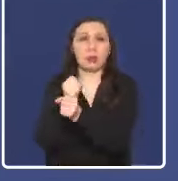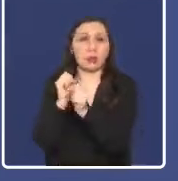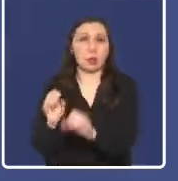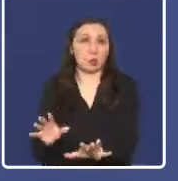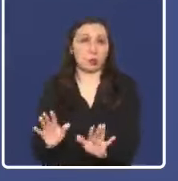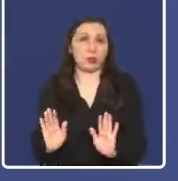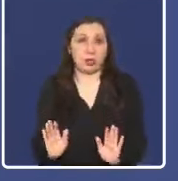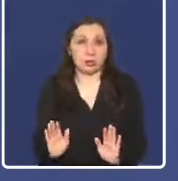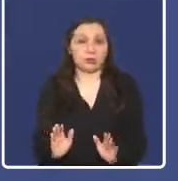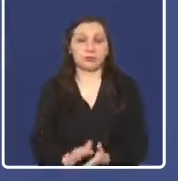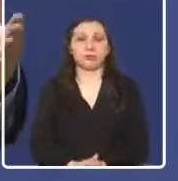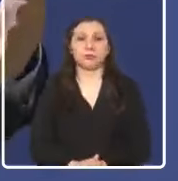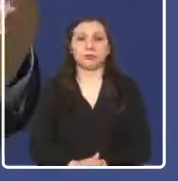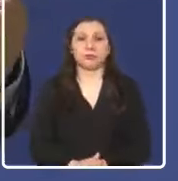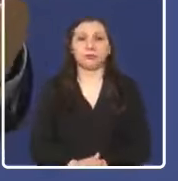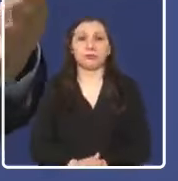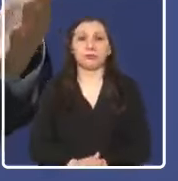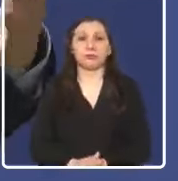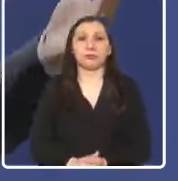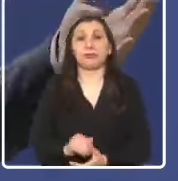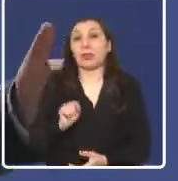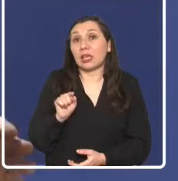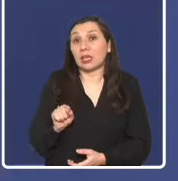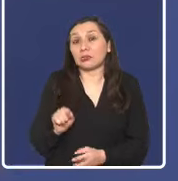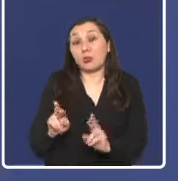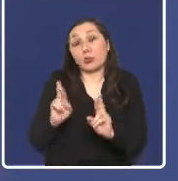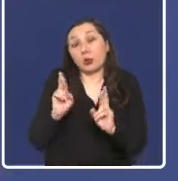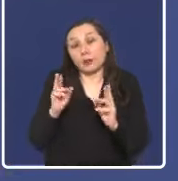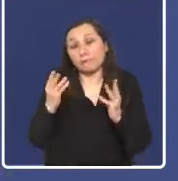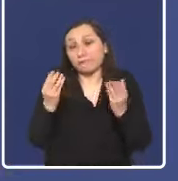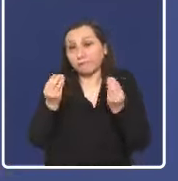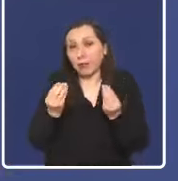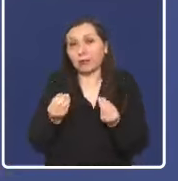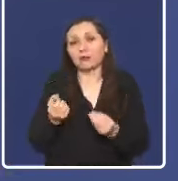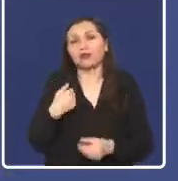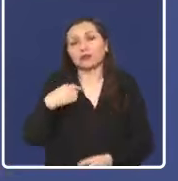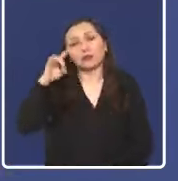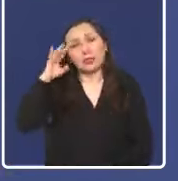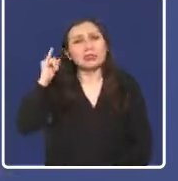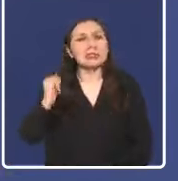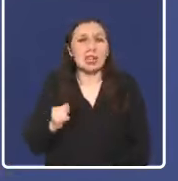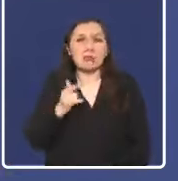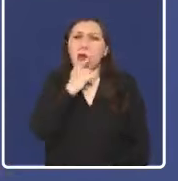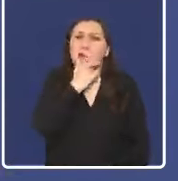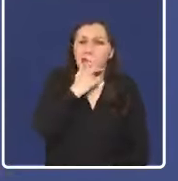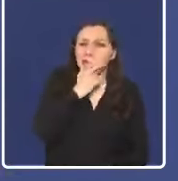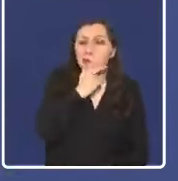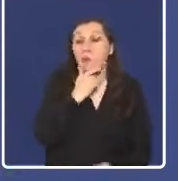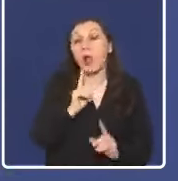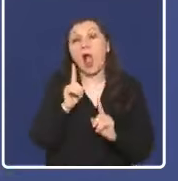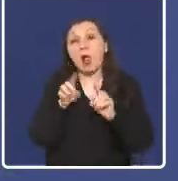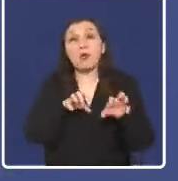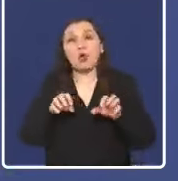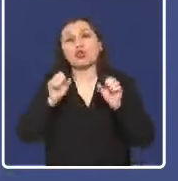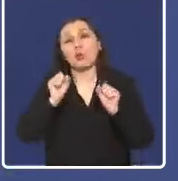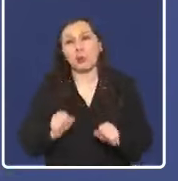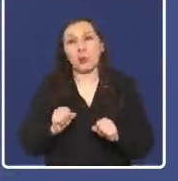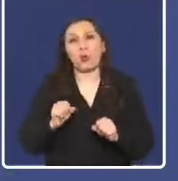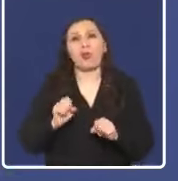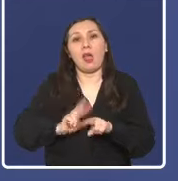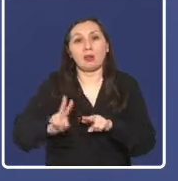renuncia. Entonces, y eso ojalá, bueno, yo sé que siempre van a haber cuestionamientos, insisto, quizás hay cosas que se pueden hacer